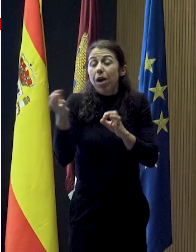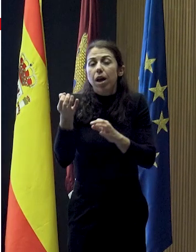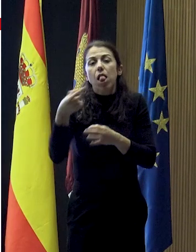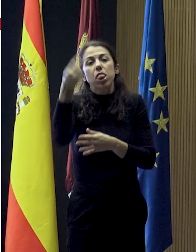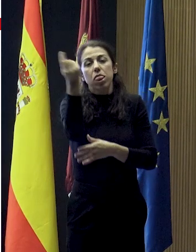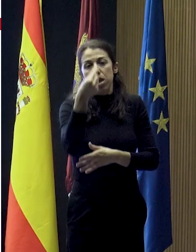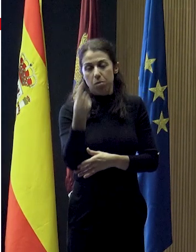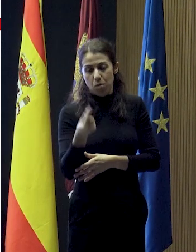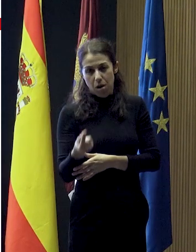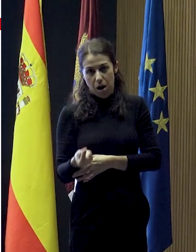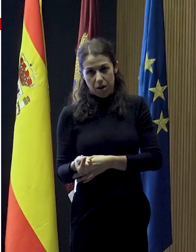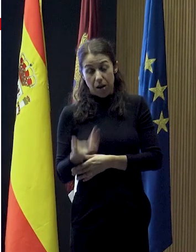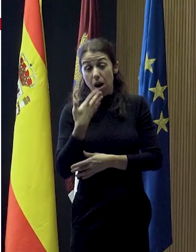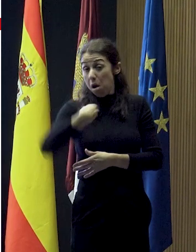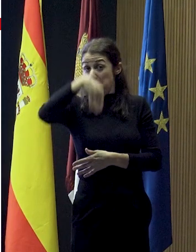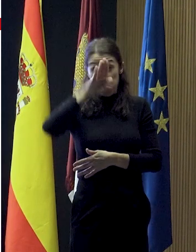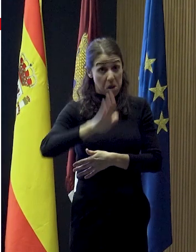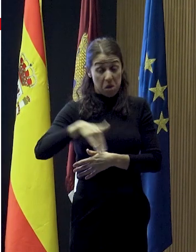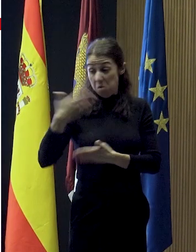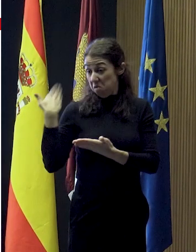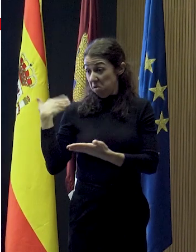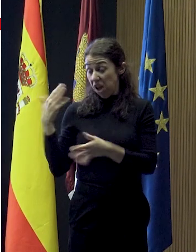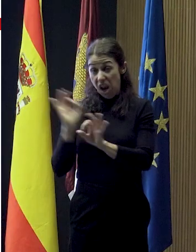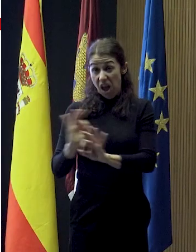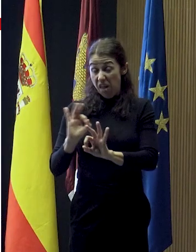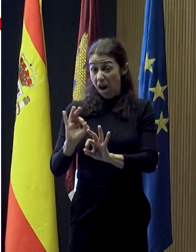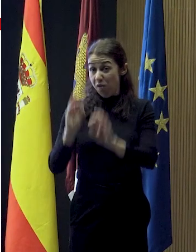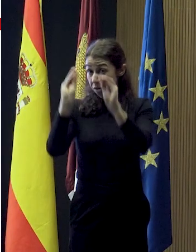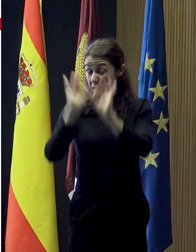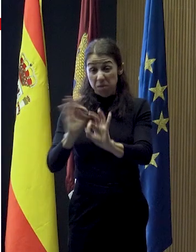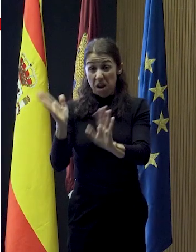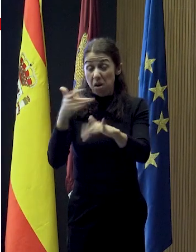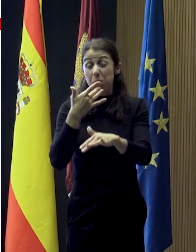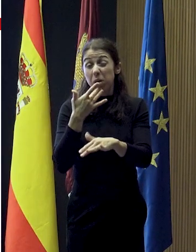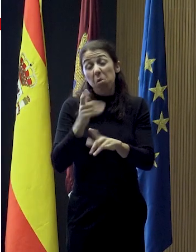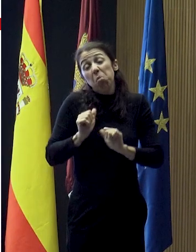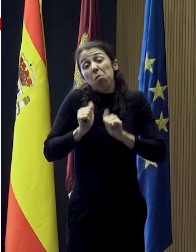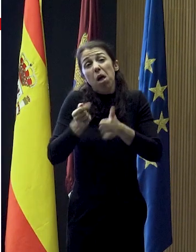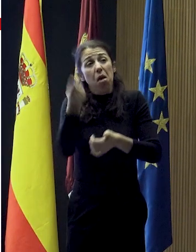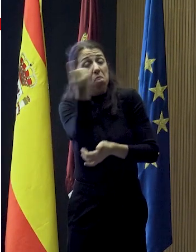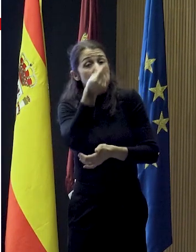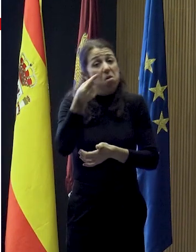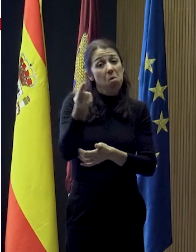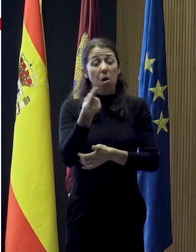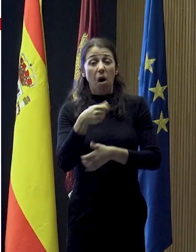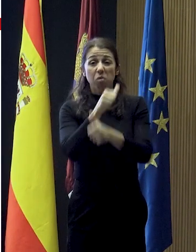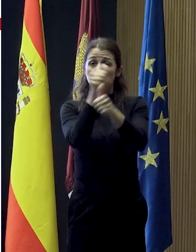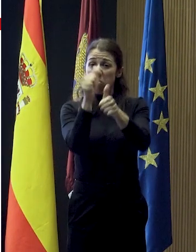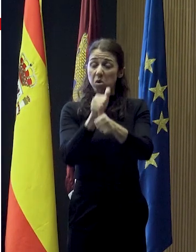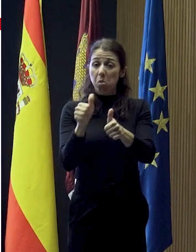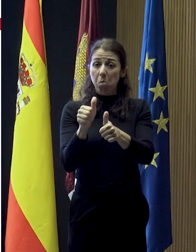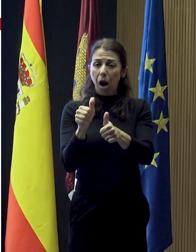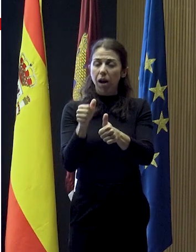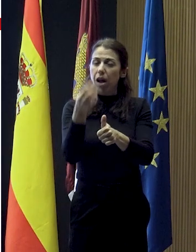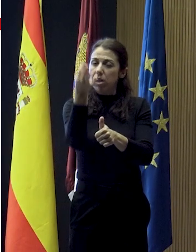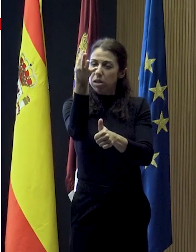dibujar. Él no era pintor, no tenía una formación específica, pero sí que empezó a dibujar de forma